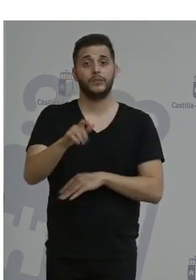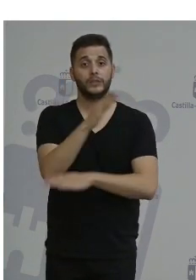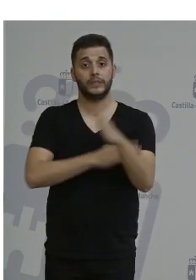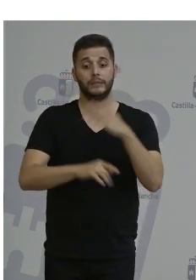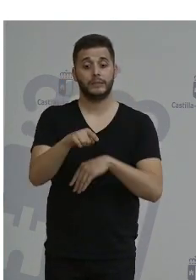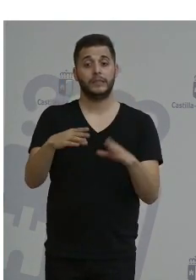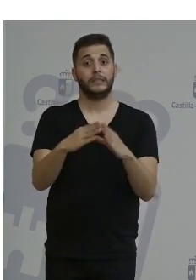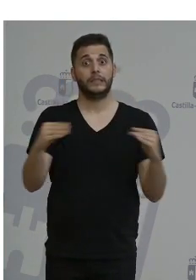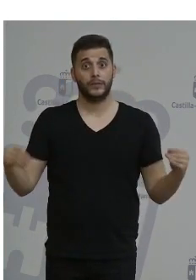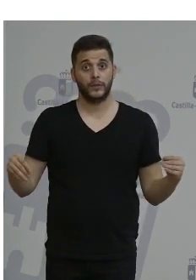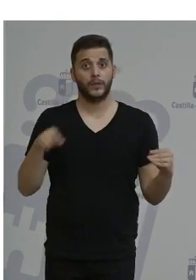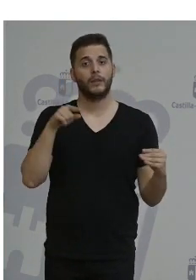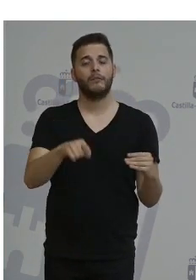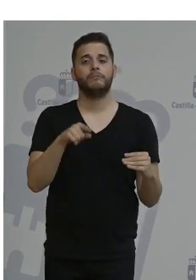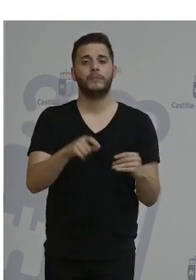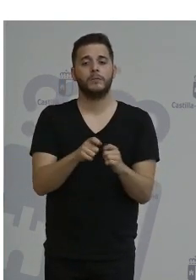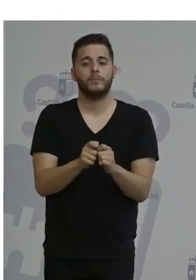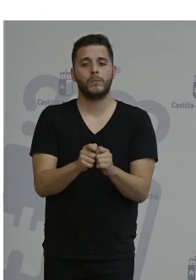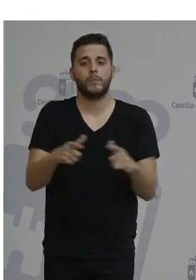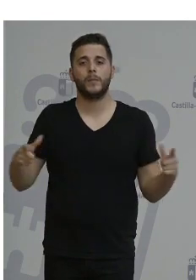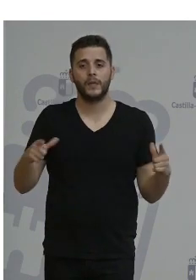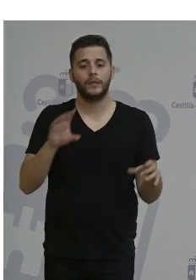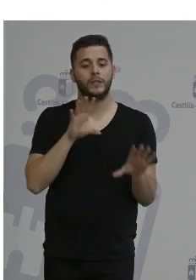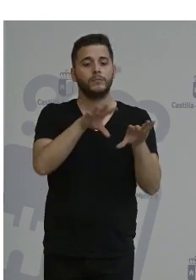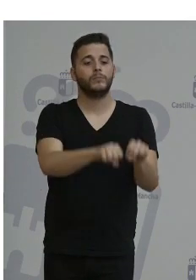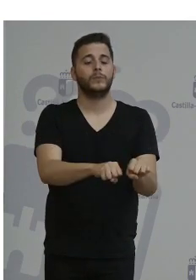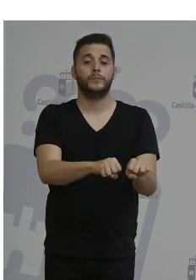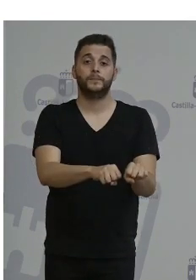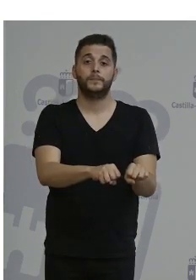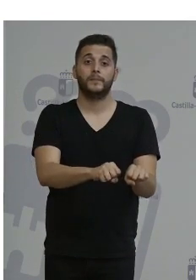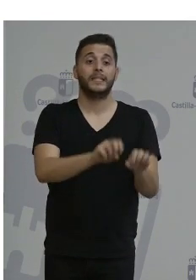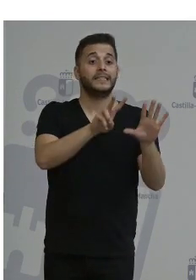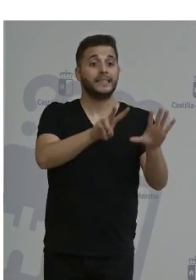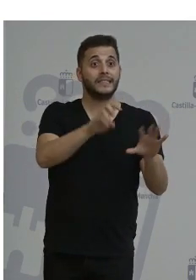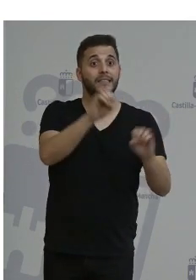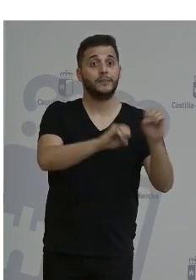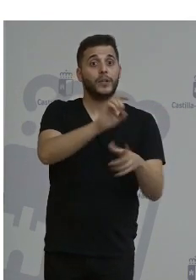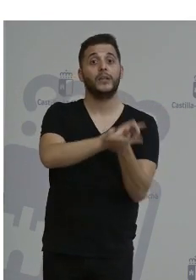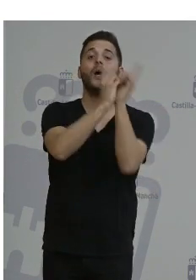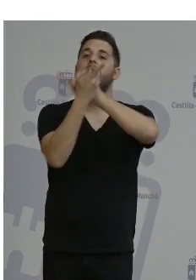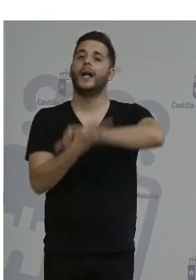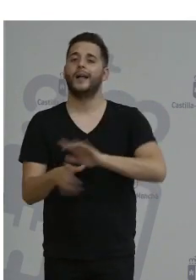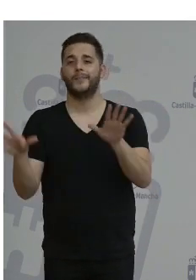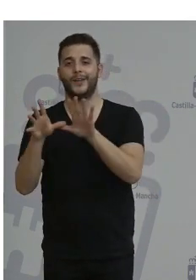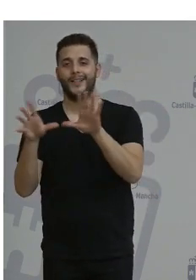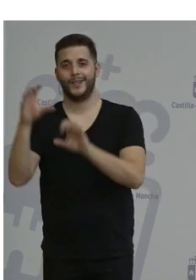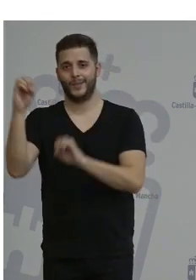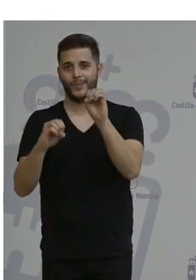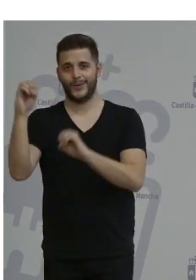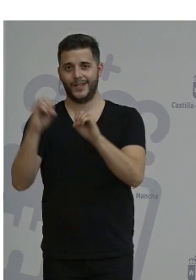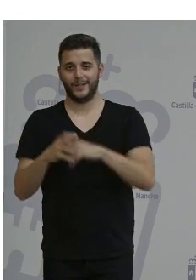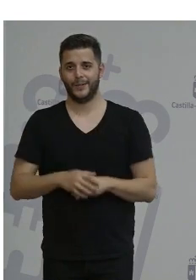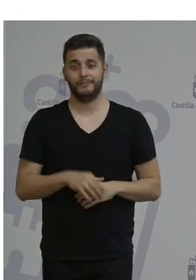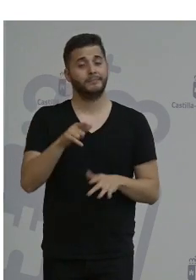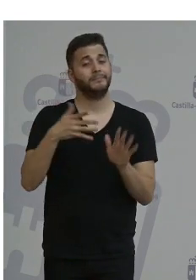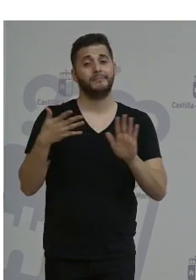Andalucía ha incrementado el cupo de reserva que ha pasado del 7% al 10%. En este caso, la